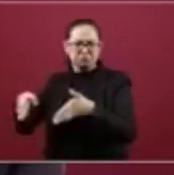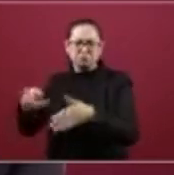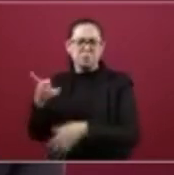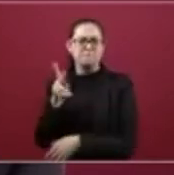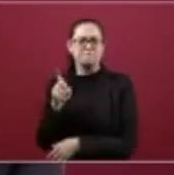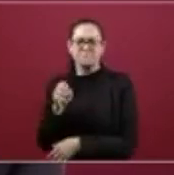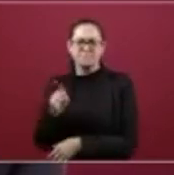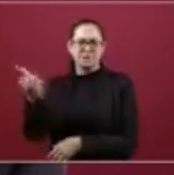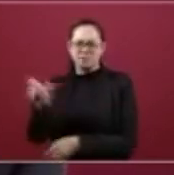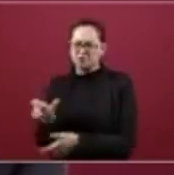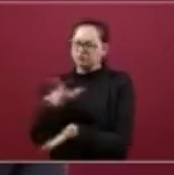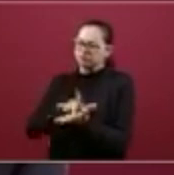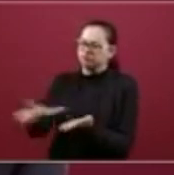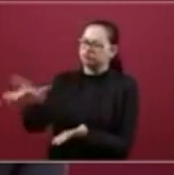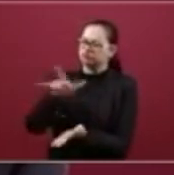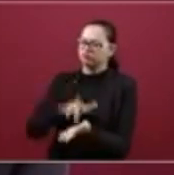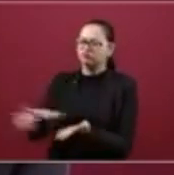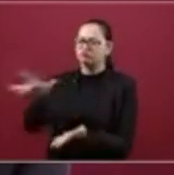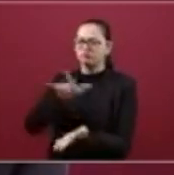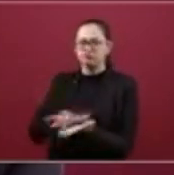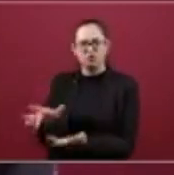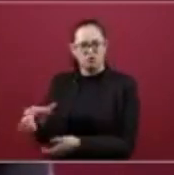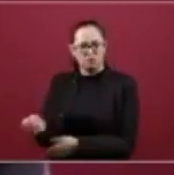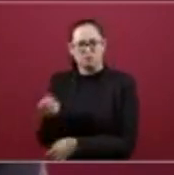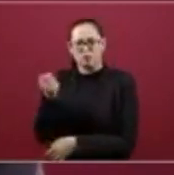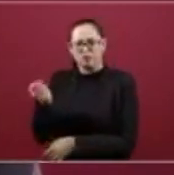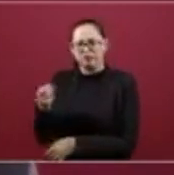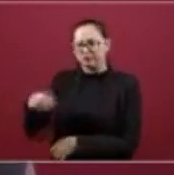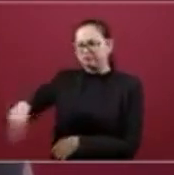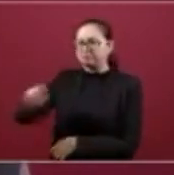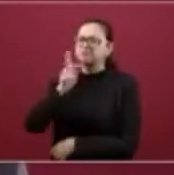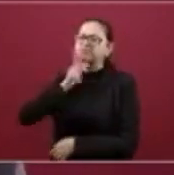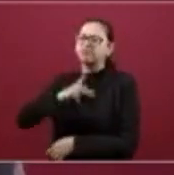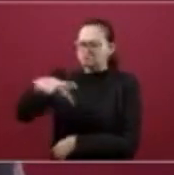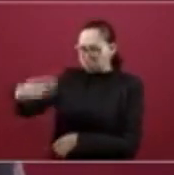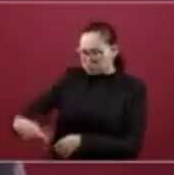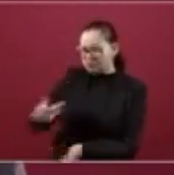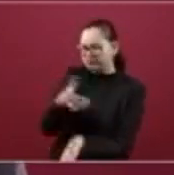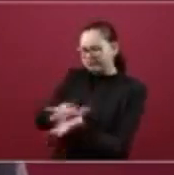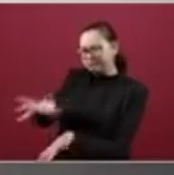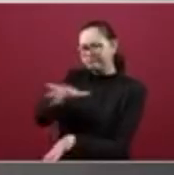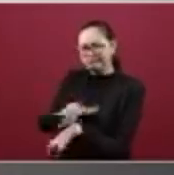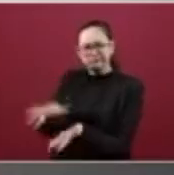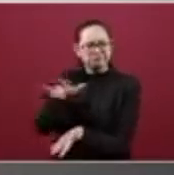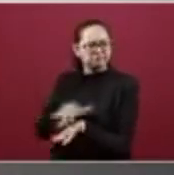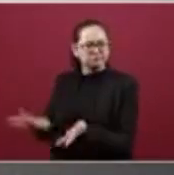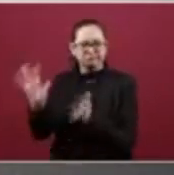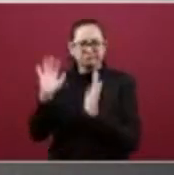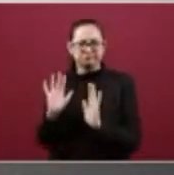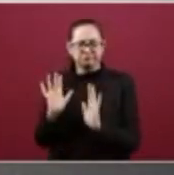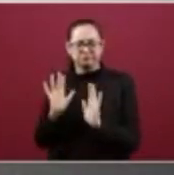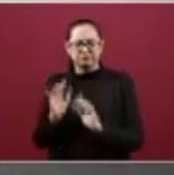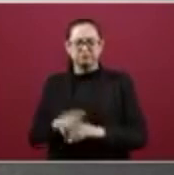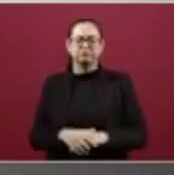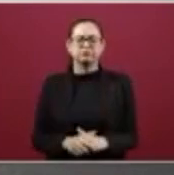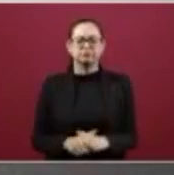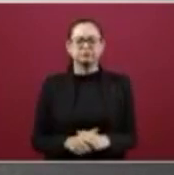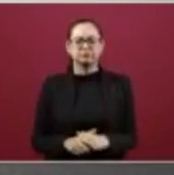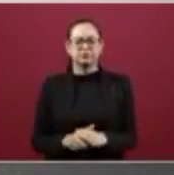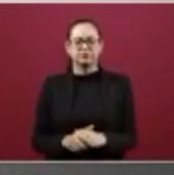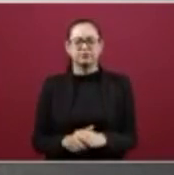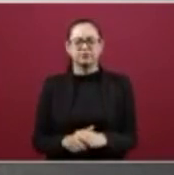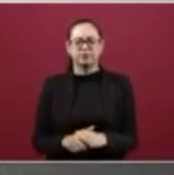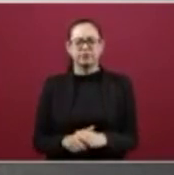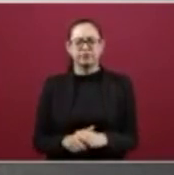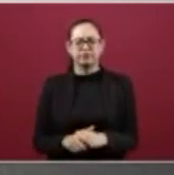Pemex, a la industria petrolera nacional. Lo vamos a hacer